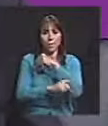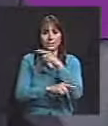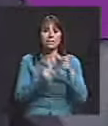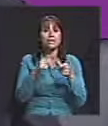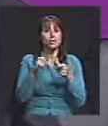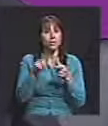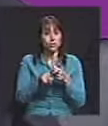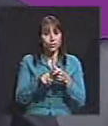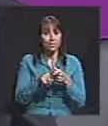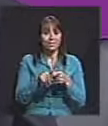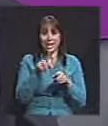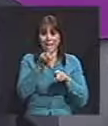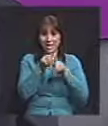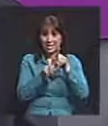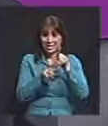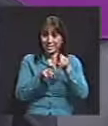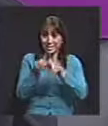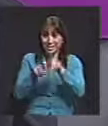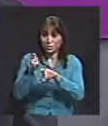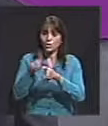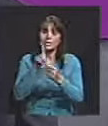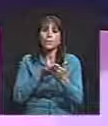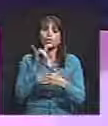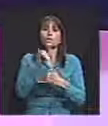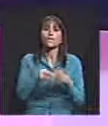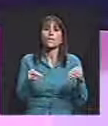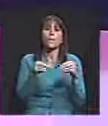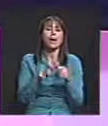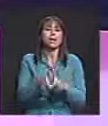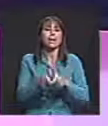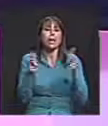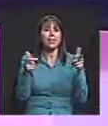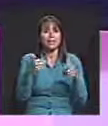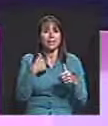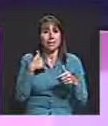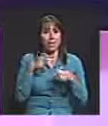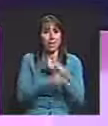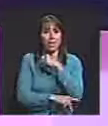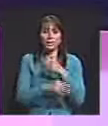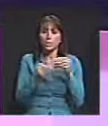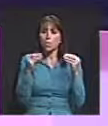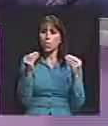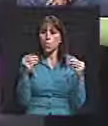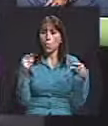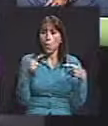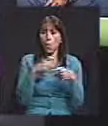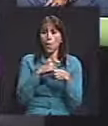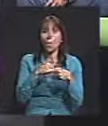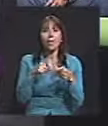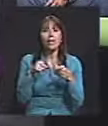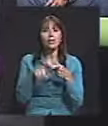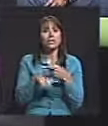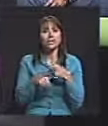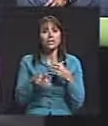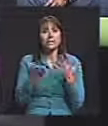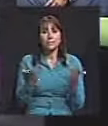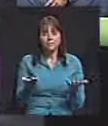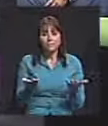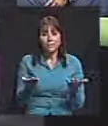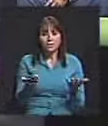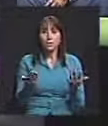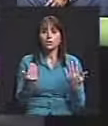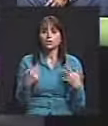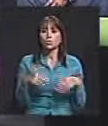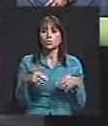censo con el proyecto estadístico más grande que tiene cualquier estado es sumamente complejo. Entonces, los esfuerzos han